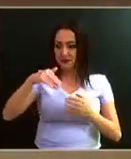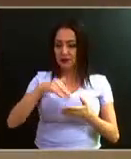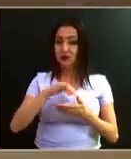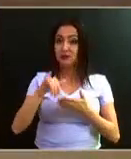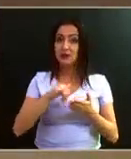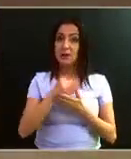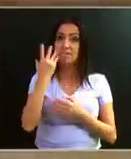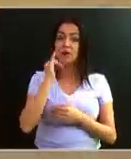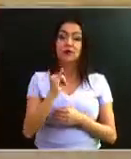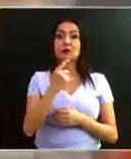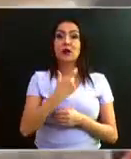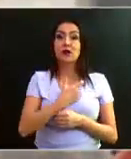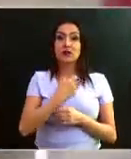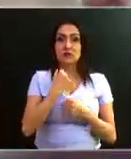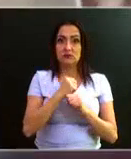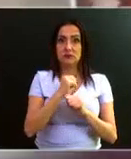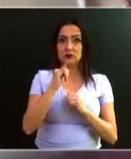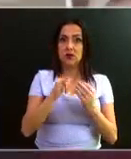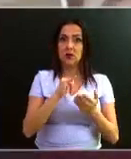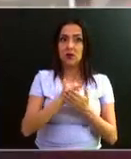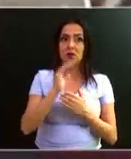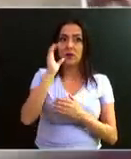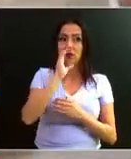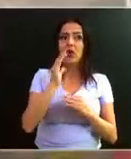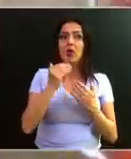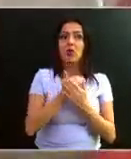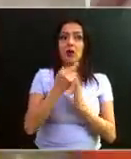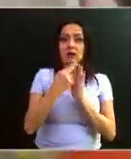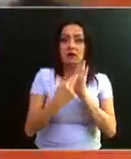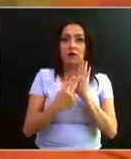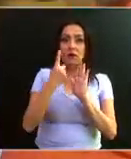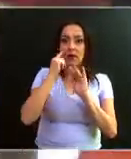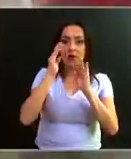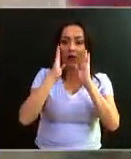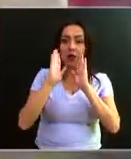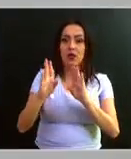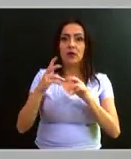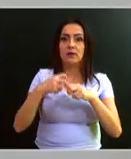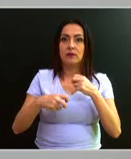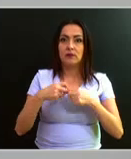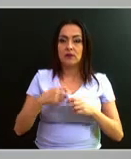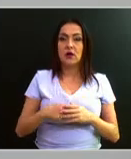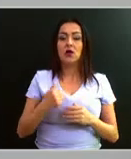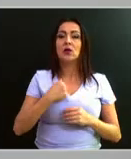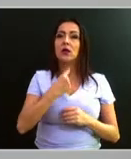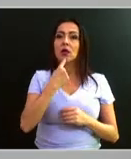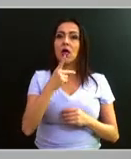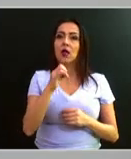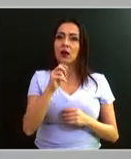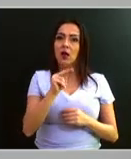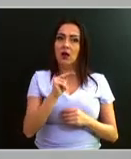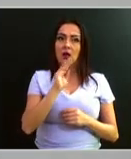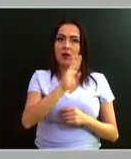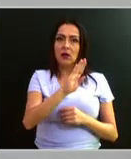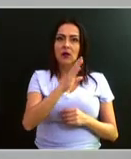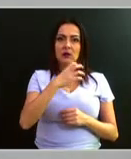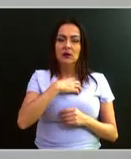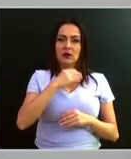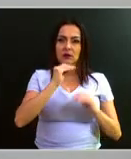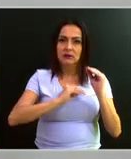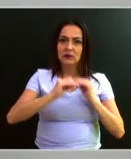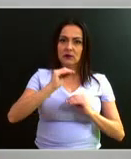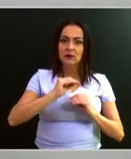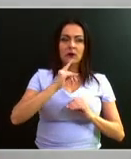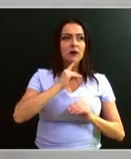Es por eso que el alcalde de la Municipalidad de San José buscaría nuevas medidas para abordar dicha problemática. Yo le decía, don Adrián, usted que es dueño de un